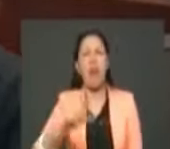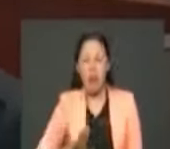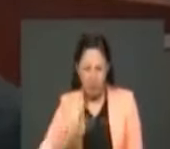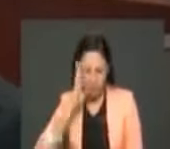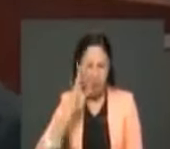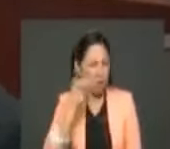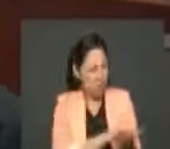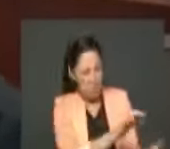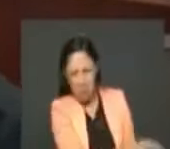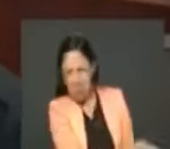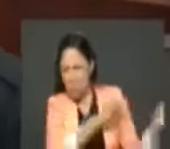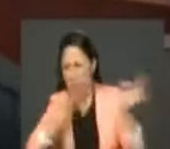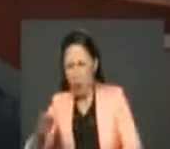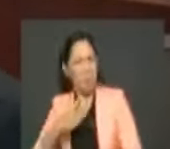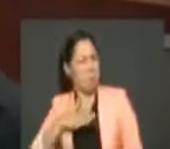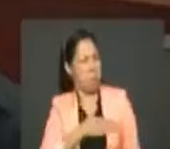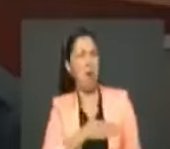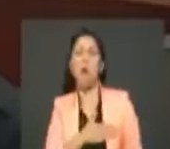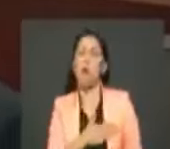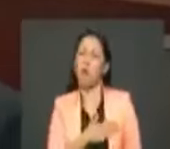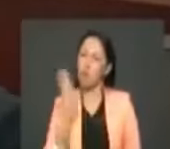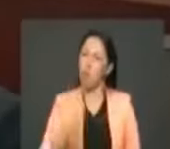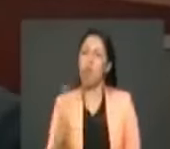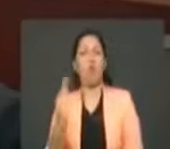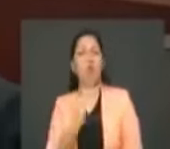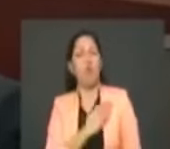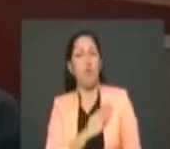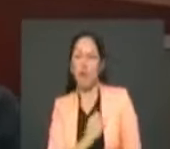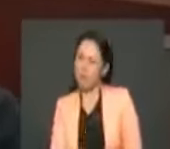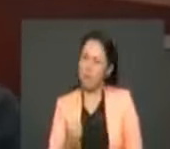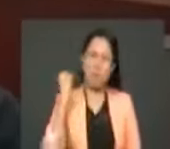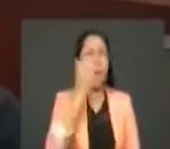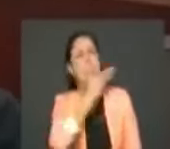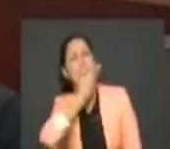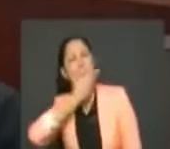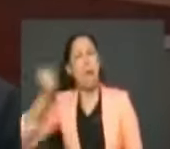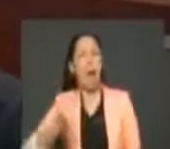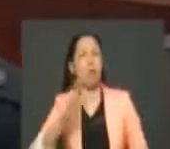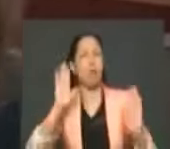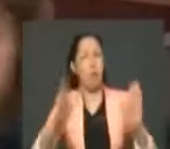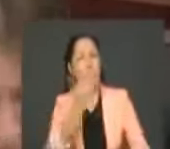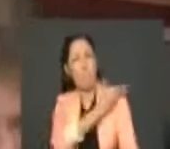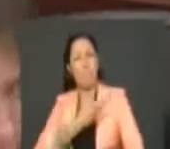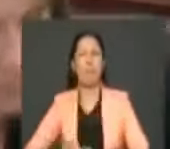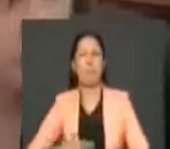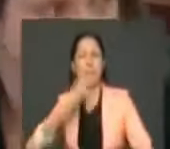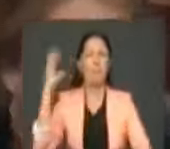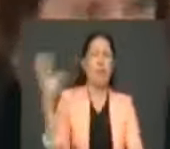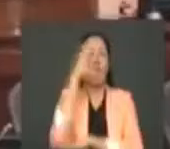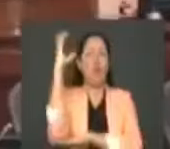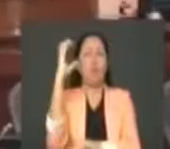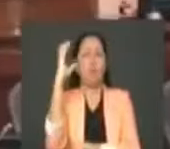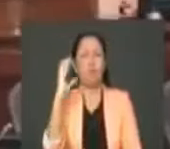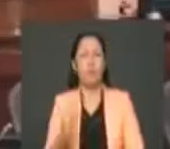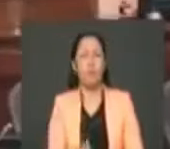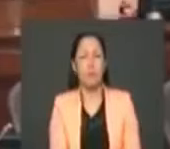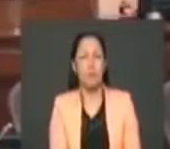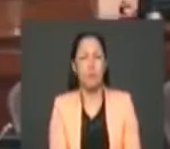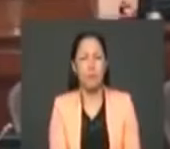futuro Álvaro Uribe, el mejor presidente que haya tenido Colombia.